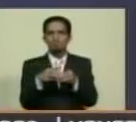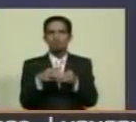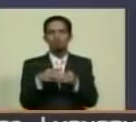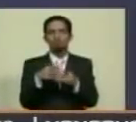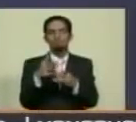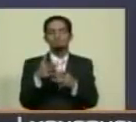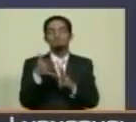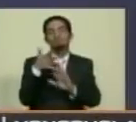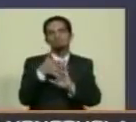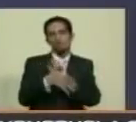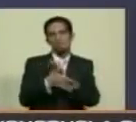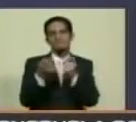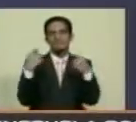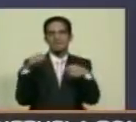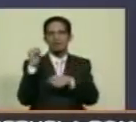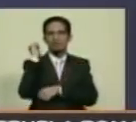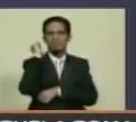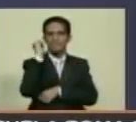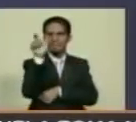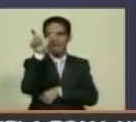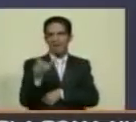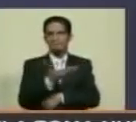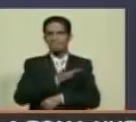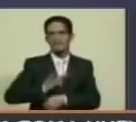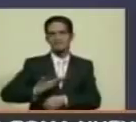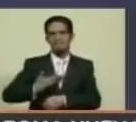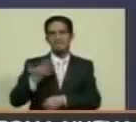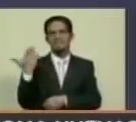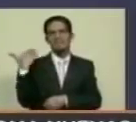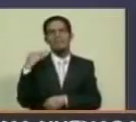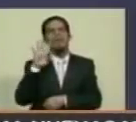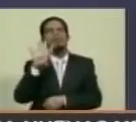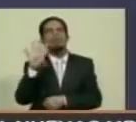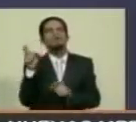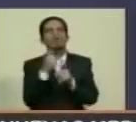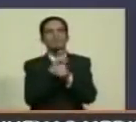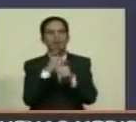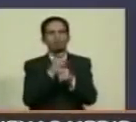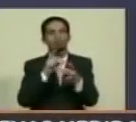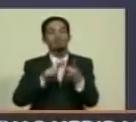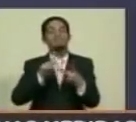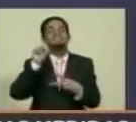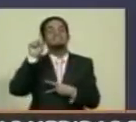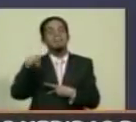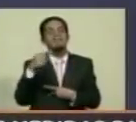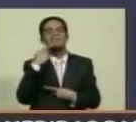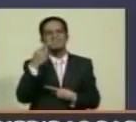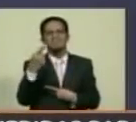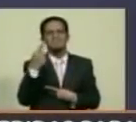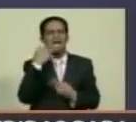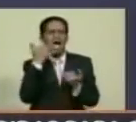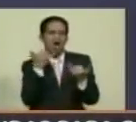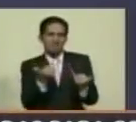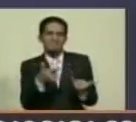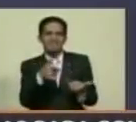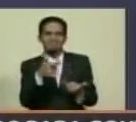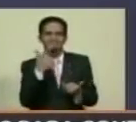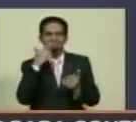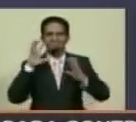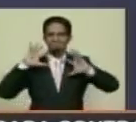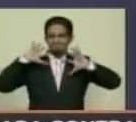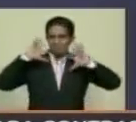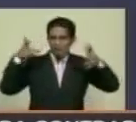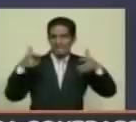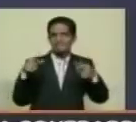de agosto y que atentó contra la vida del mandatario venezolano. Igualmente denunciaba la colombianización y el uso de la violencia por parte